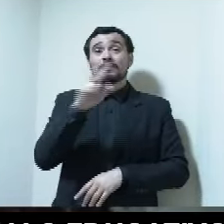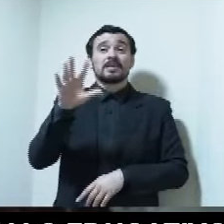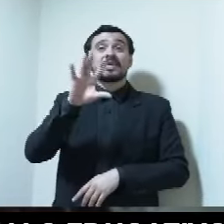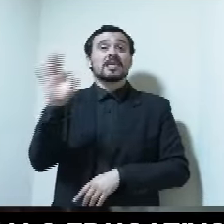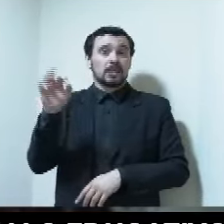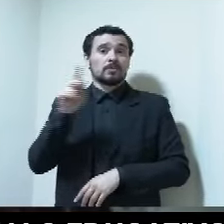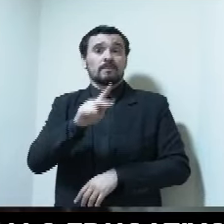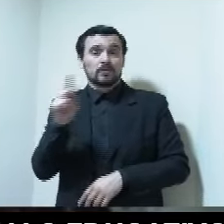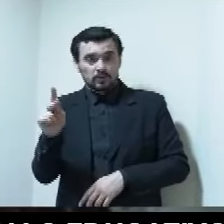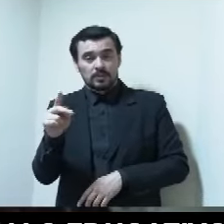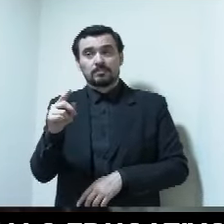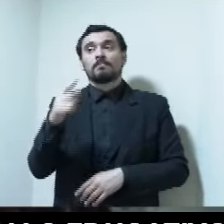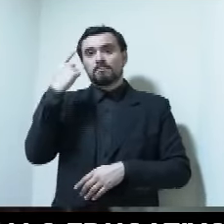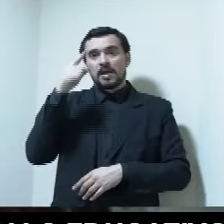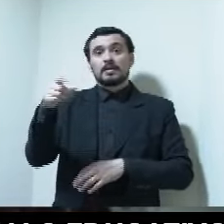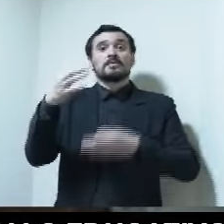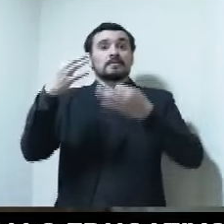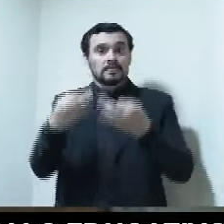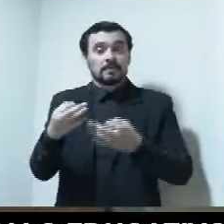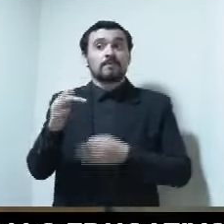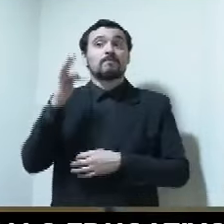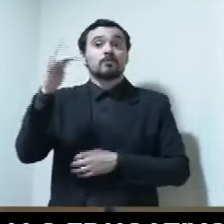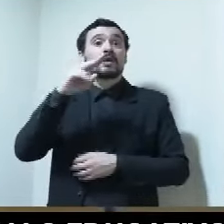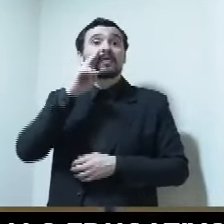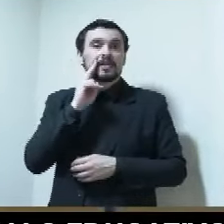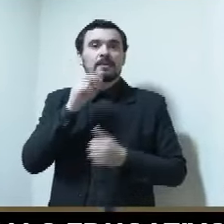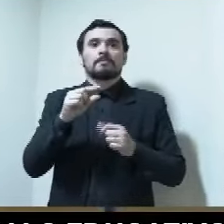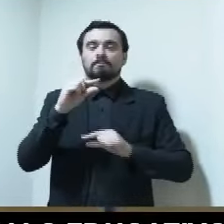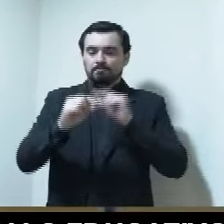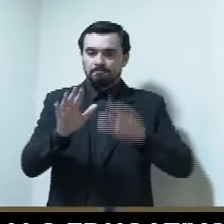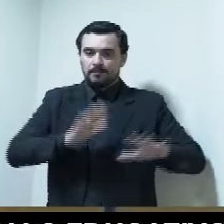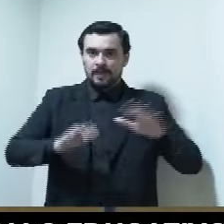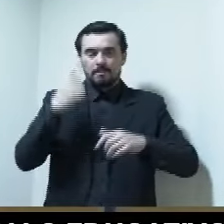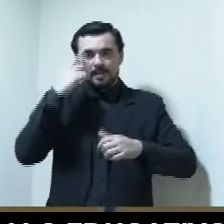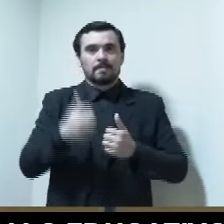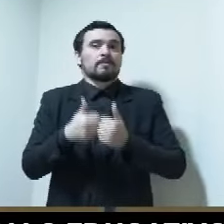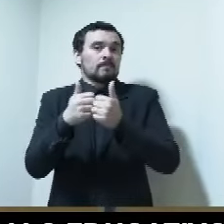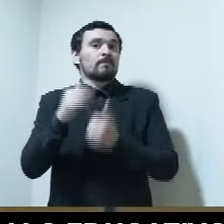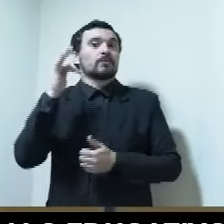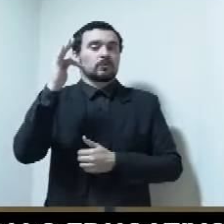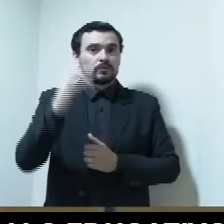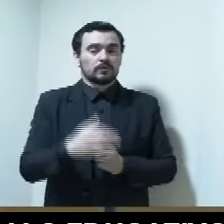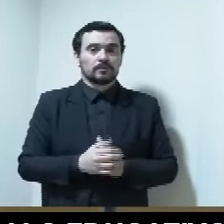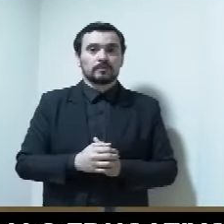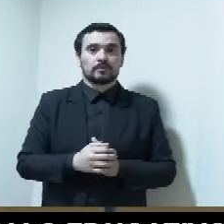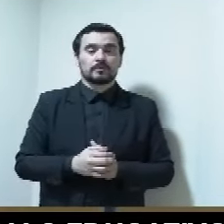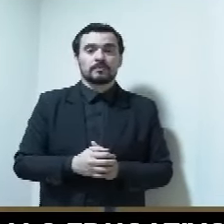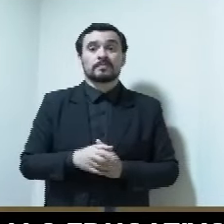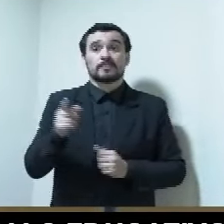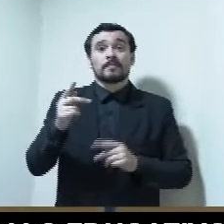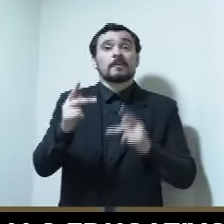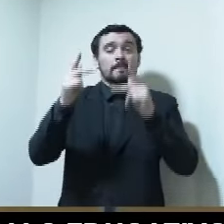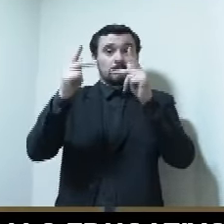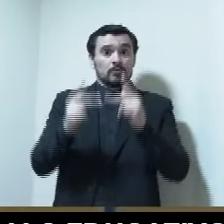de formadores, asegurando que nuestra fuerza educativa esté preparada para los desafíos del futuro. Nuestros programas de